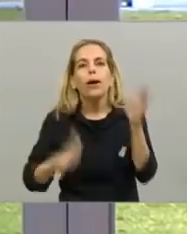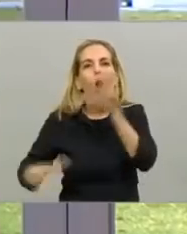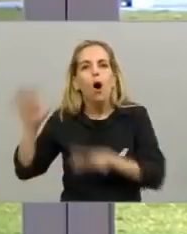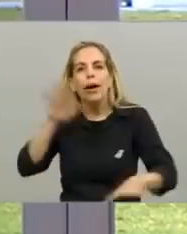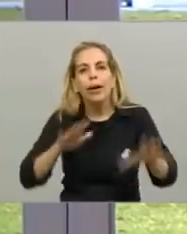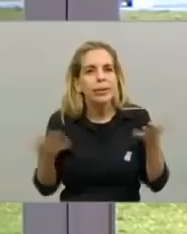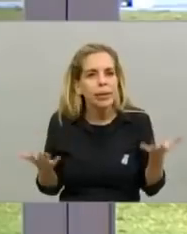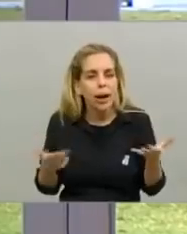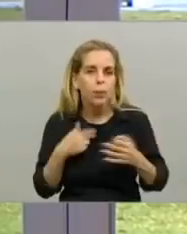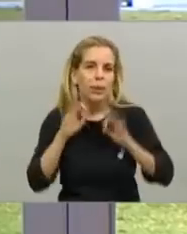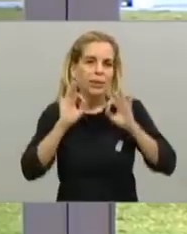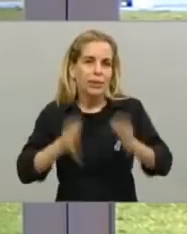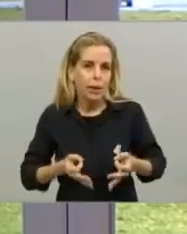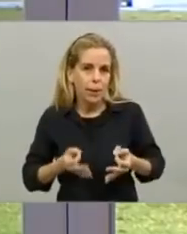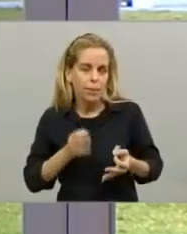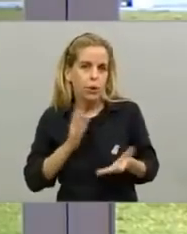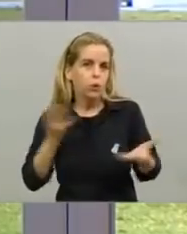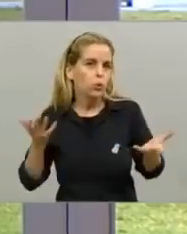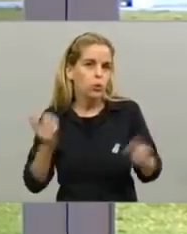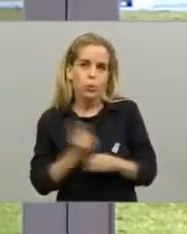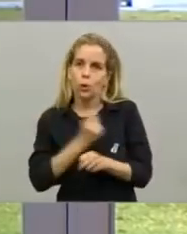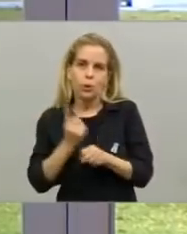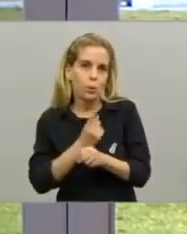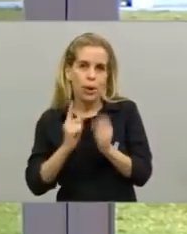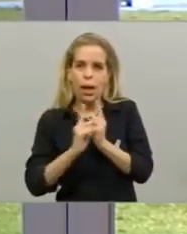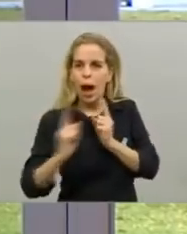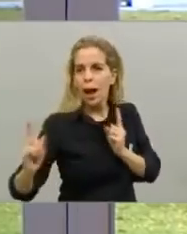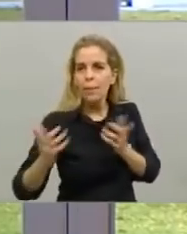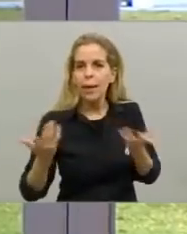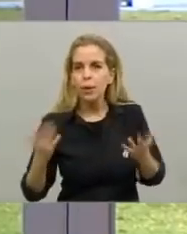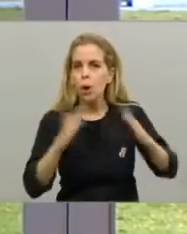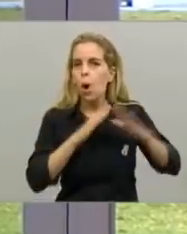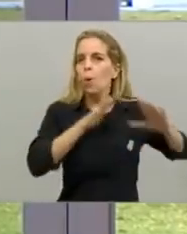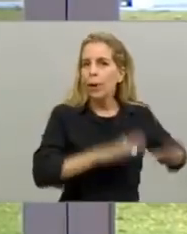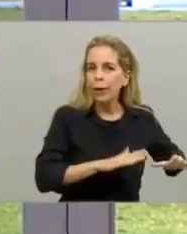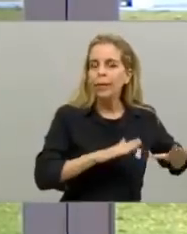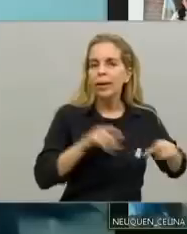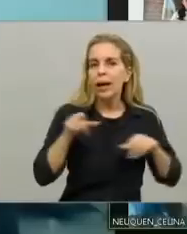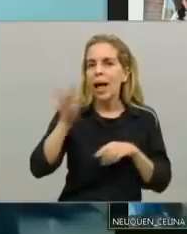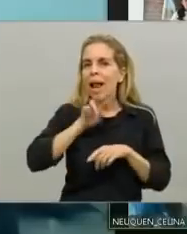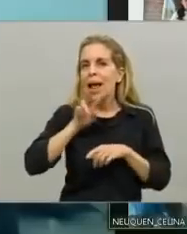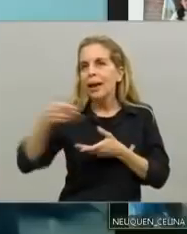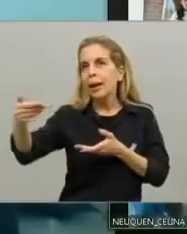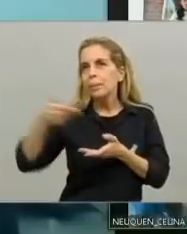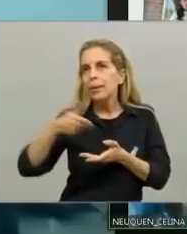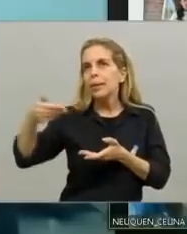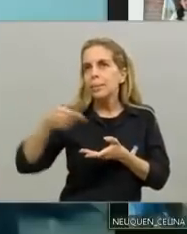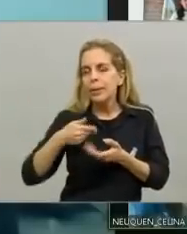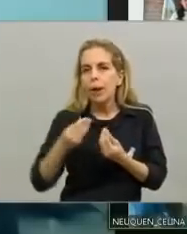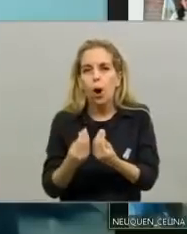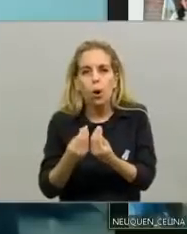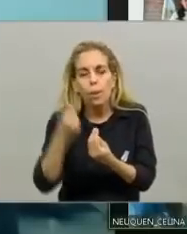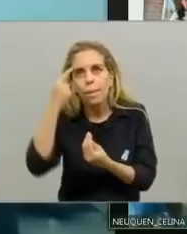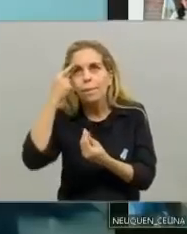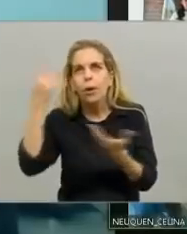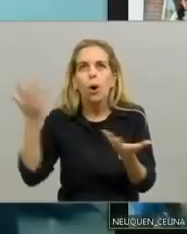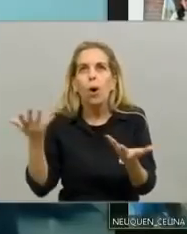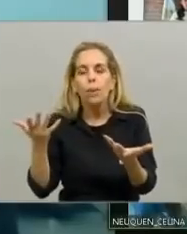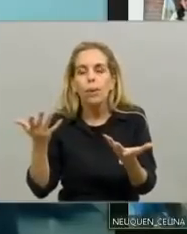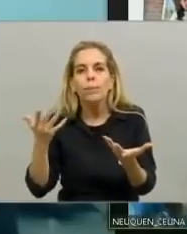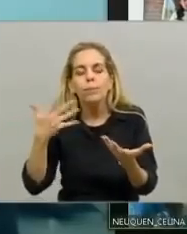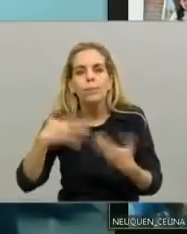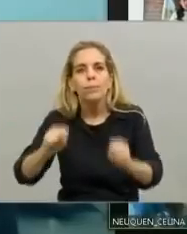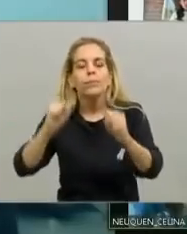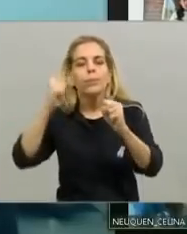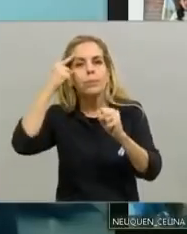con las restricciones que tenemos por la pandemia... eso que Celina me está proponiendo. Y encontramos este modo.